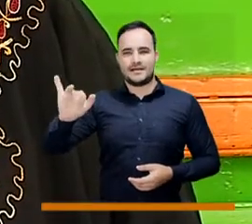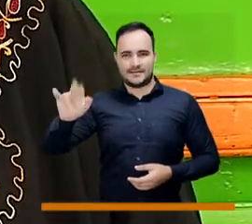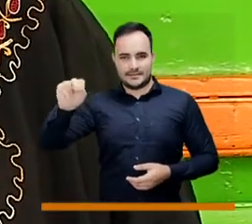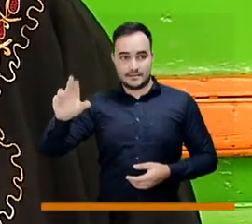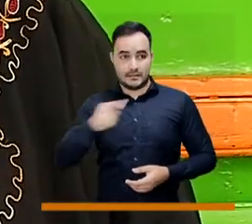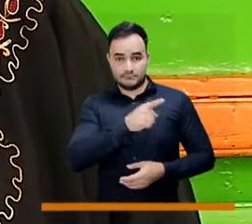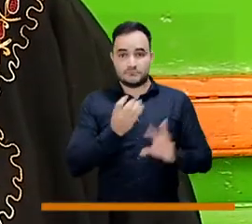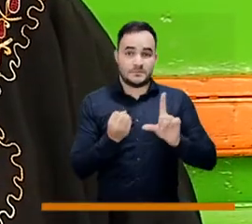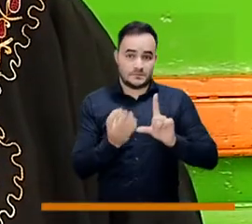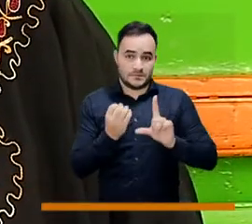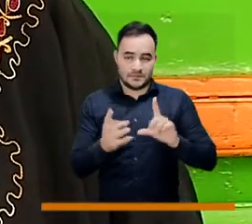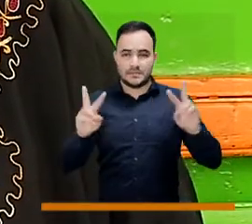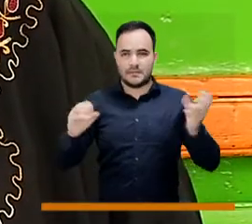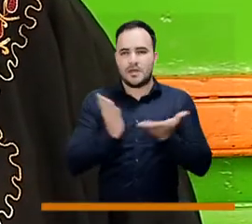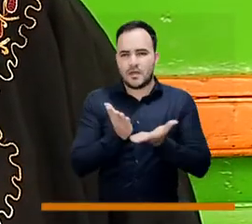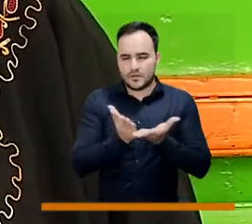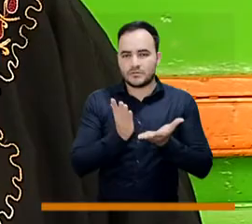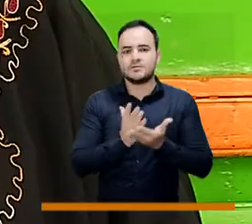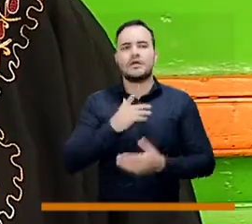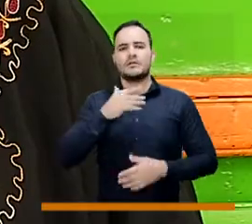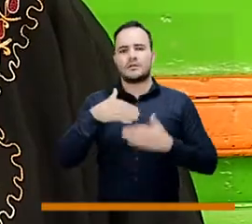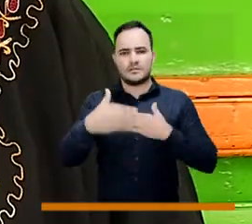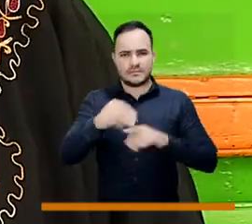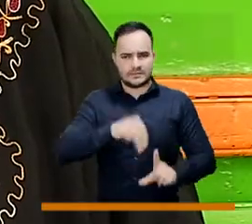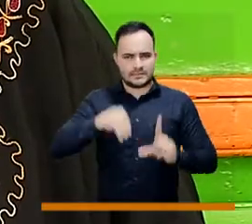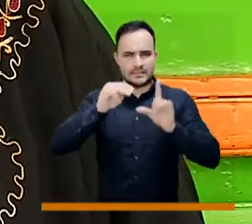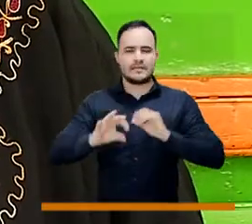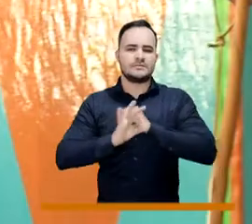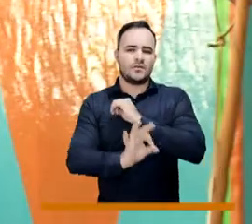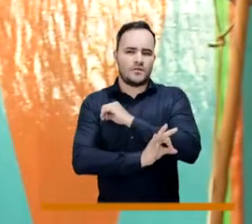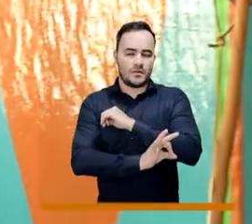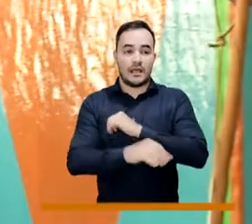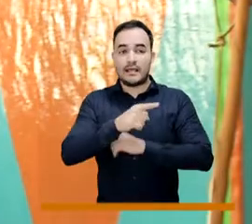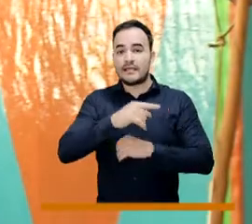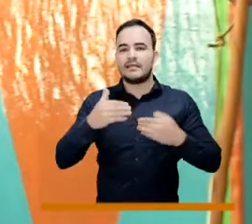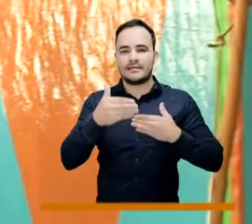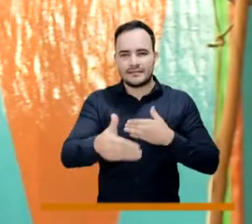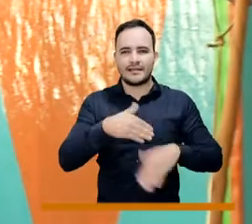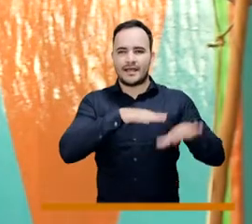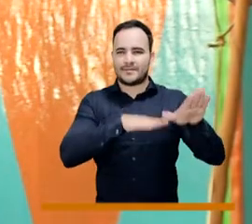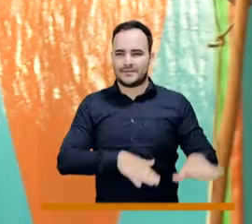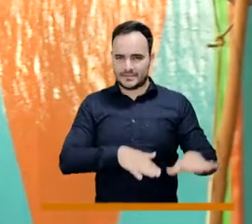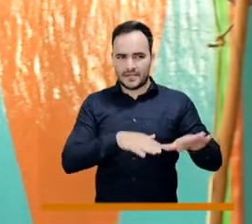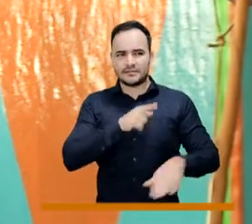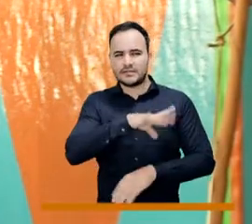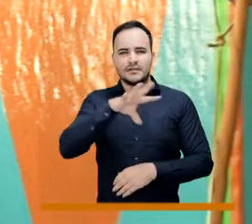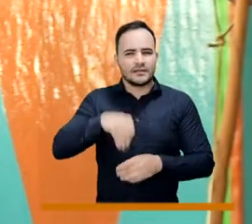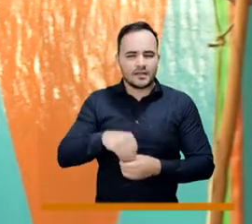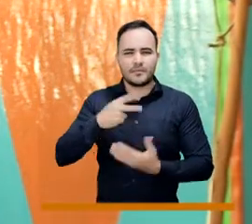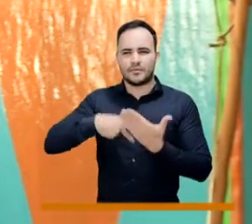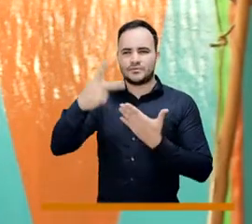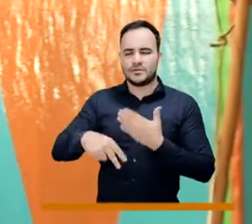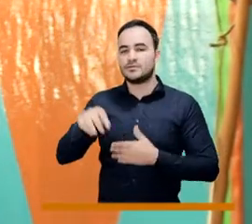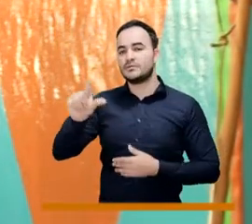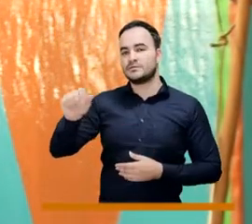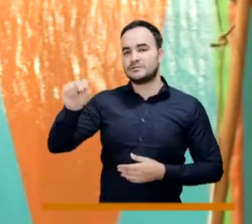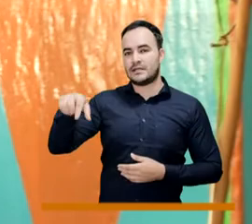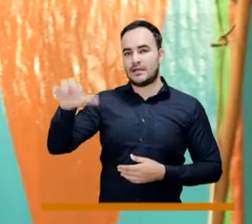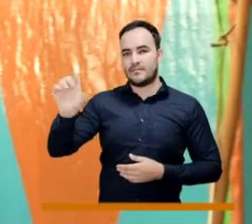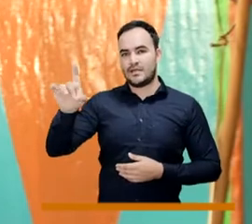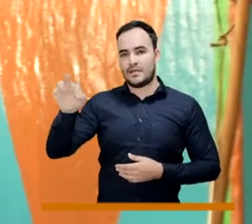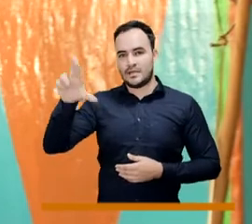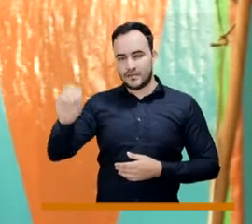en Educación, magíster en Psicología y representante en la Junta del Acueducto San Pedro en Santa